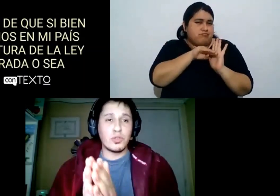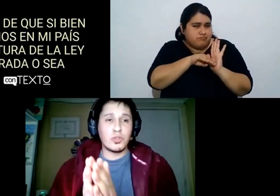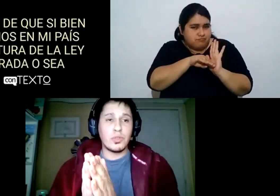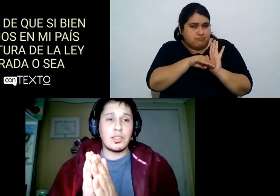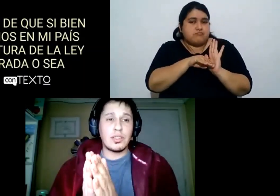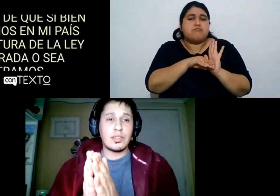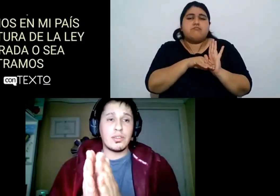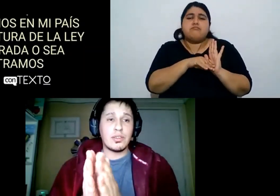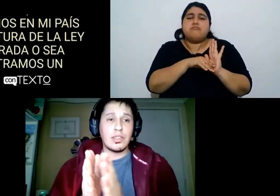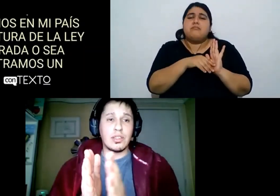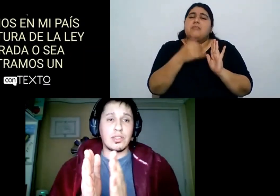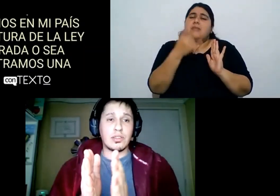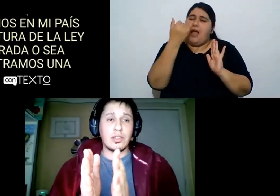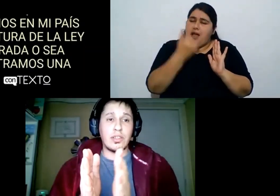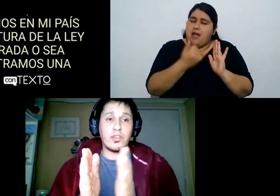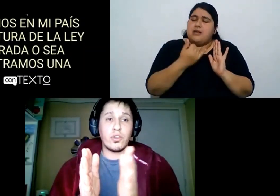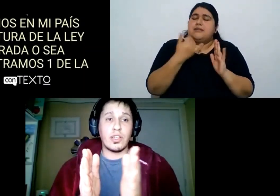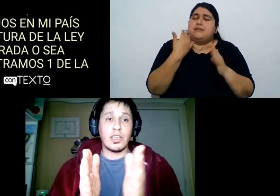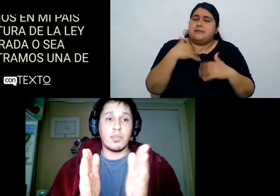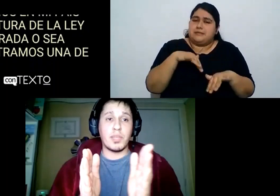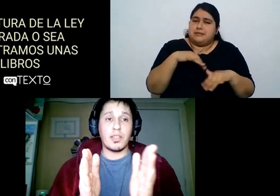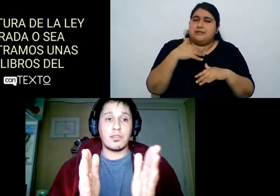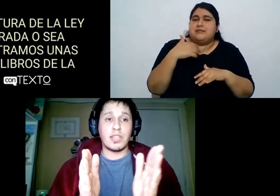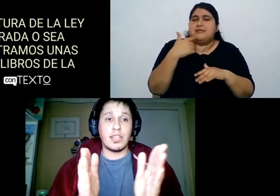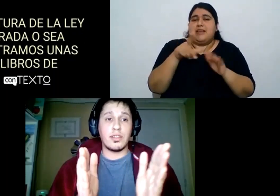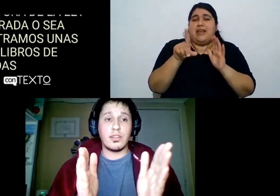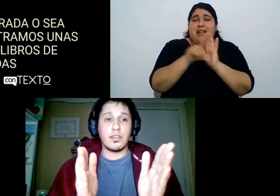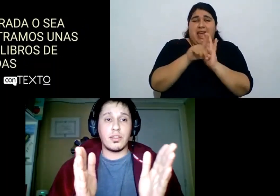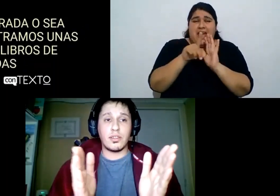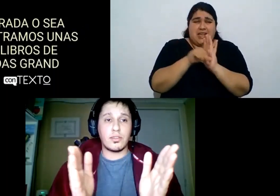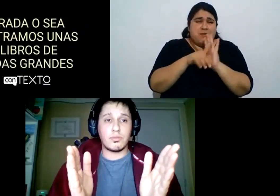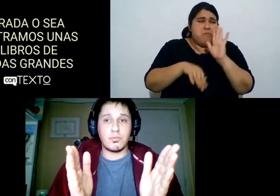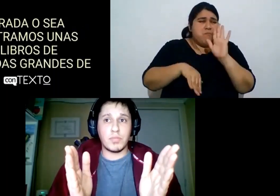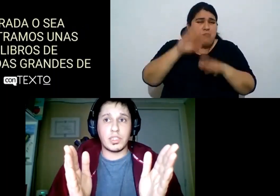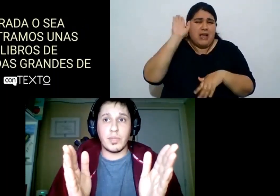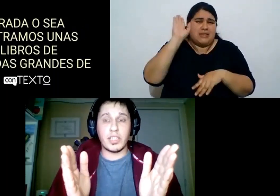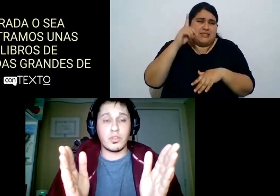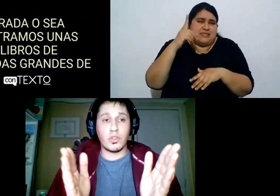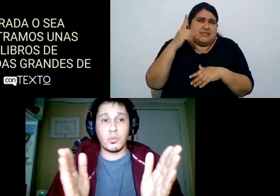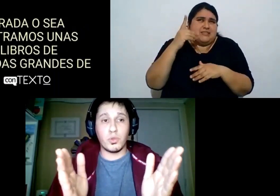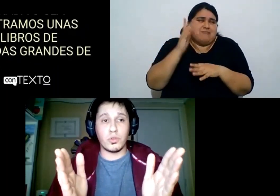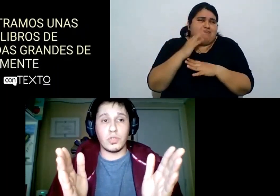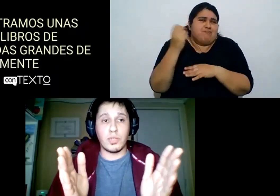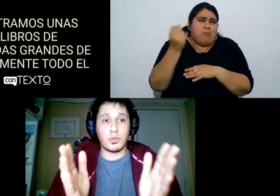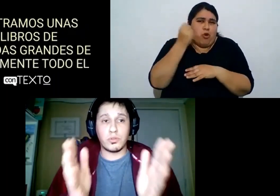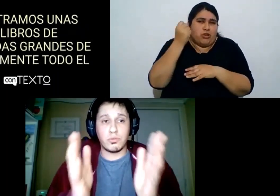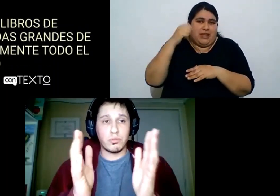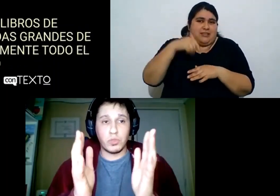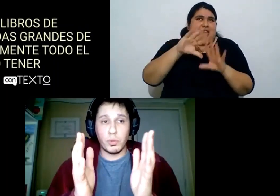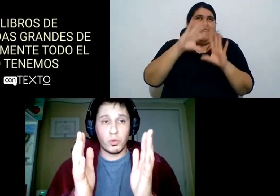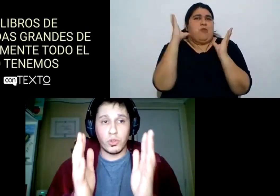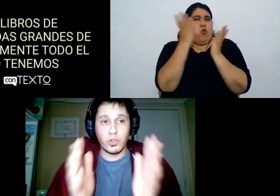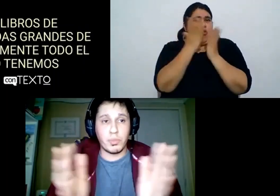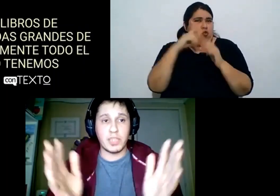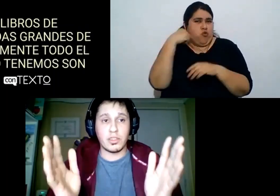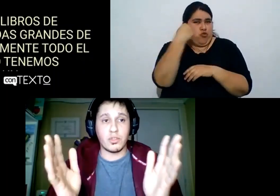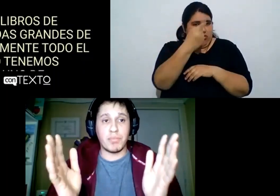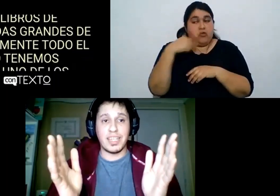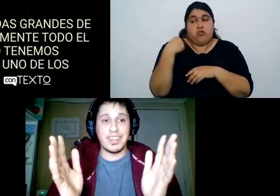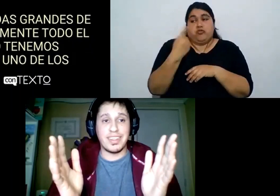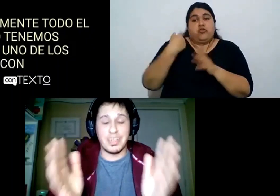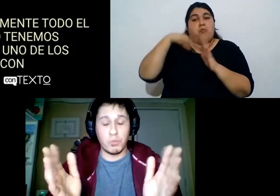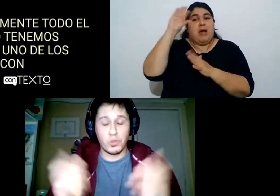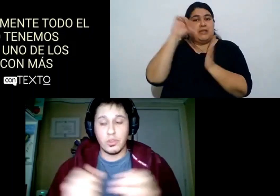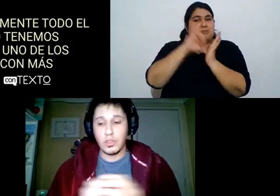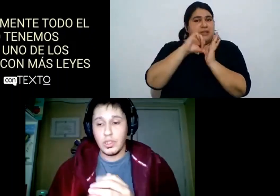arrastramos uno de los libros de leyes más grandes de básicamente todo el mundo. Somos uno de los países con más